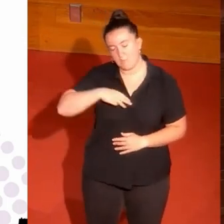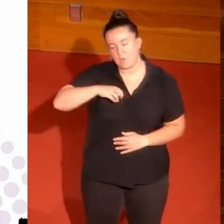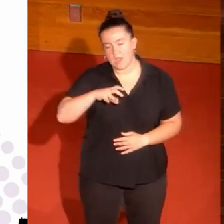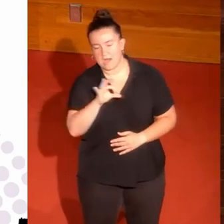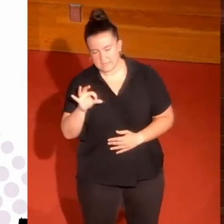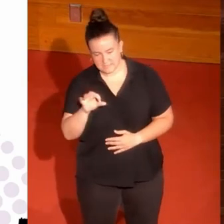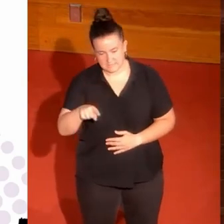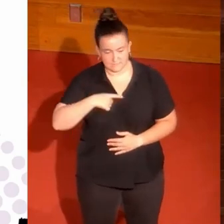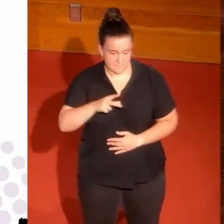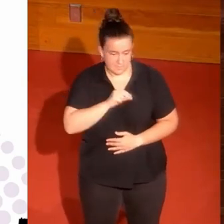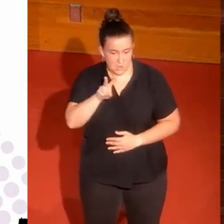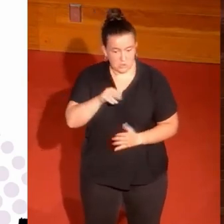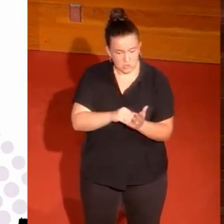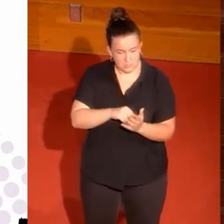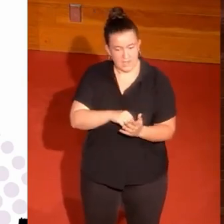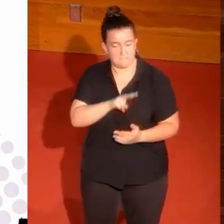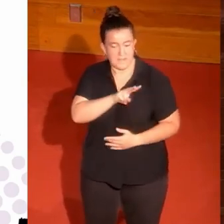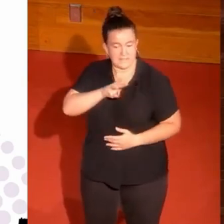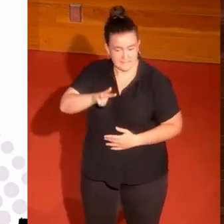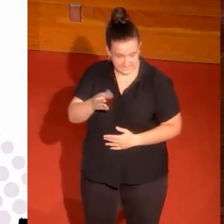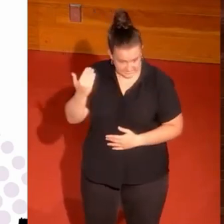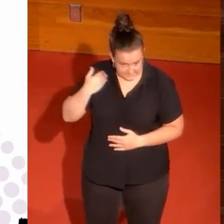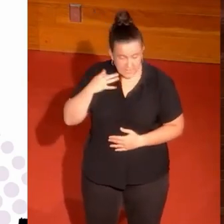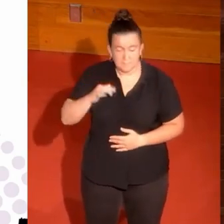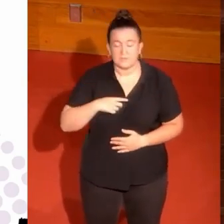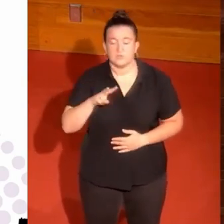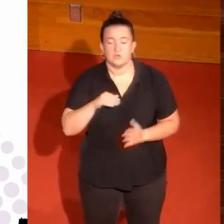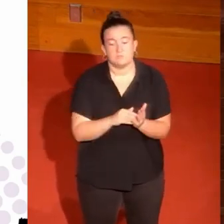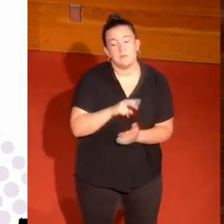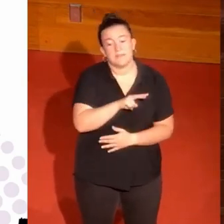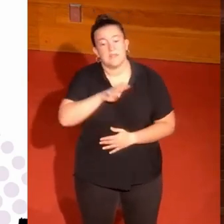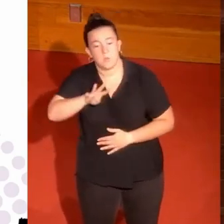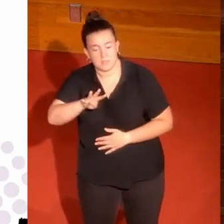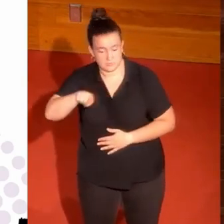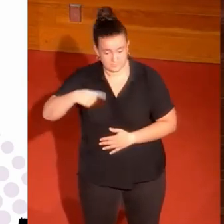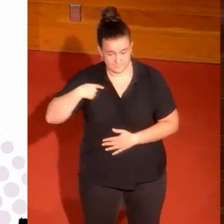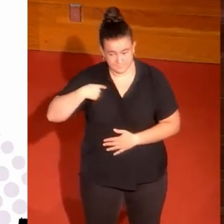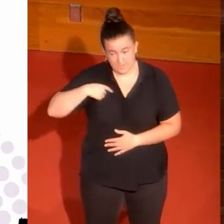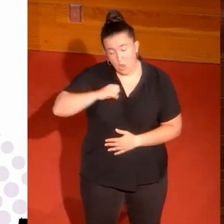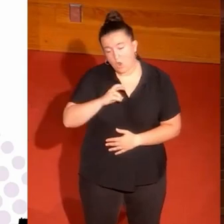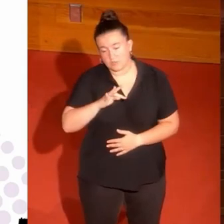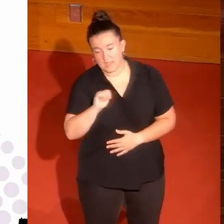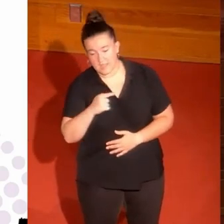203 eta a bereuen 202 or cetar